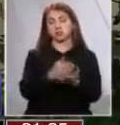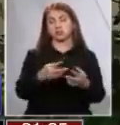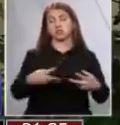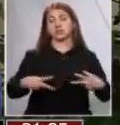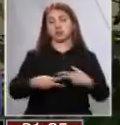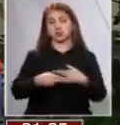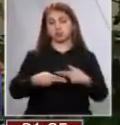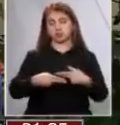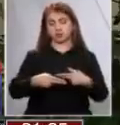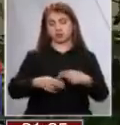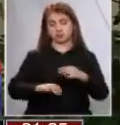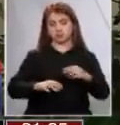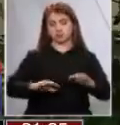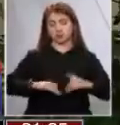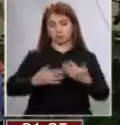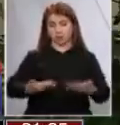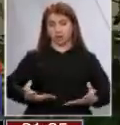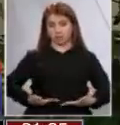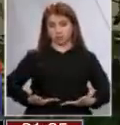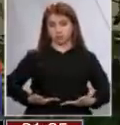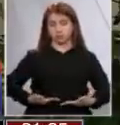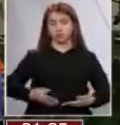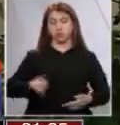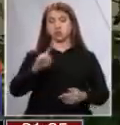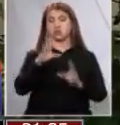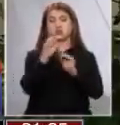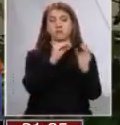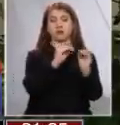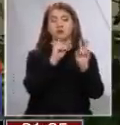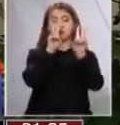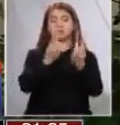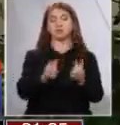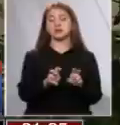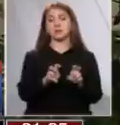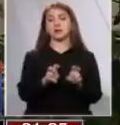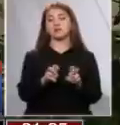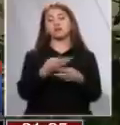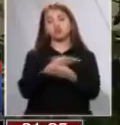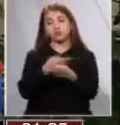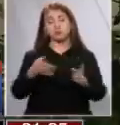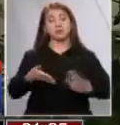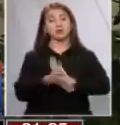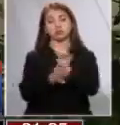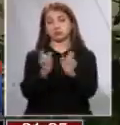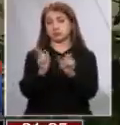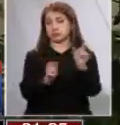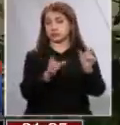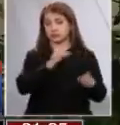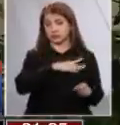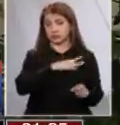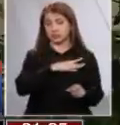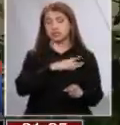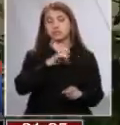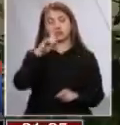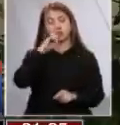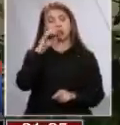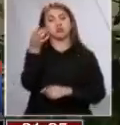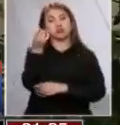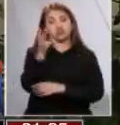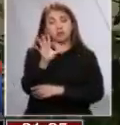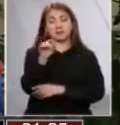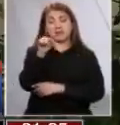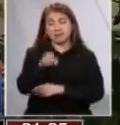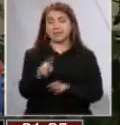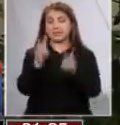interrumpir el embarazo. En este sentido, no solamente estamos hablando del sector público, esto es para todo Chile. Es decir, solamente, y en